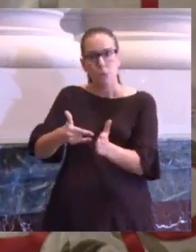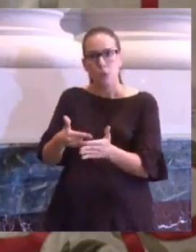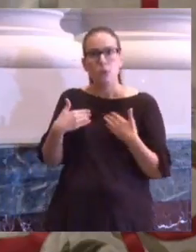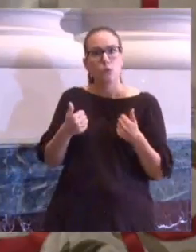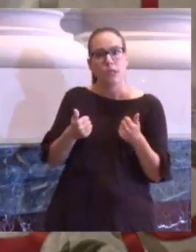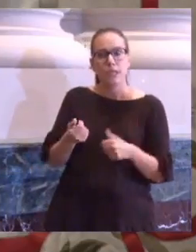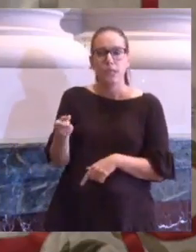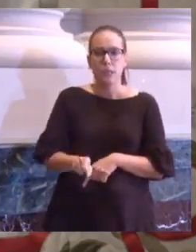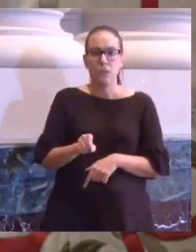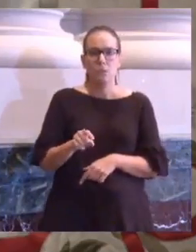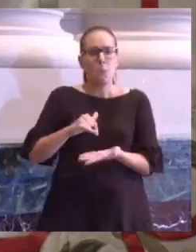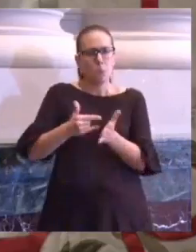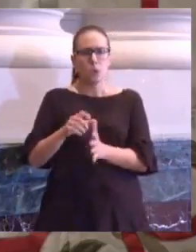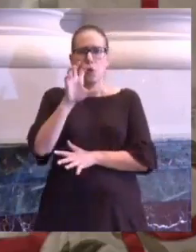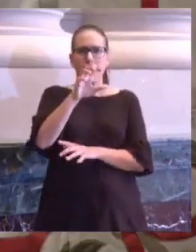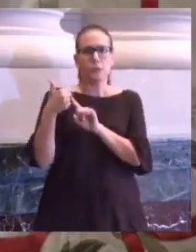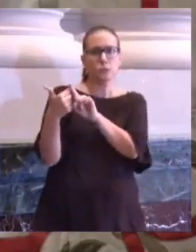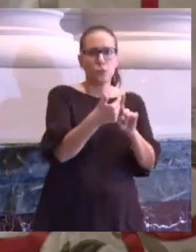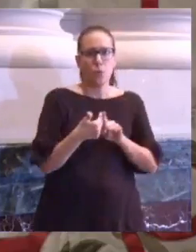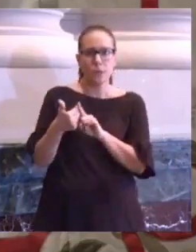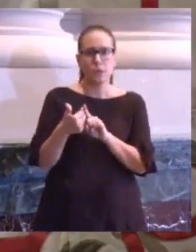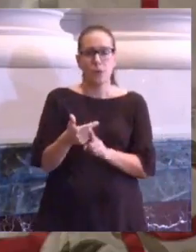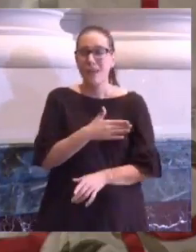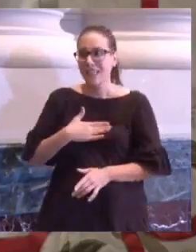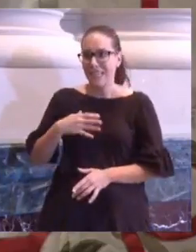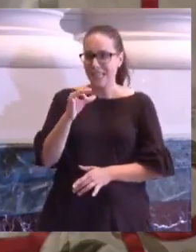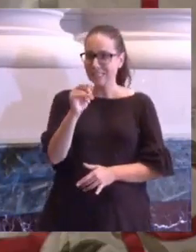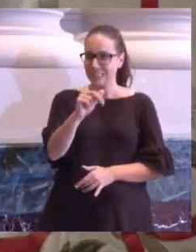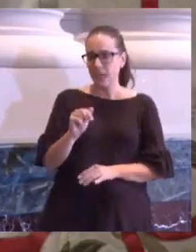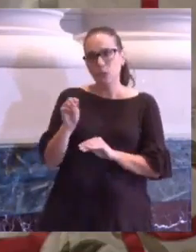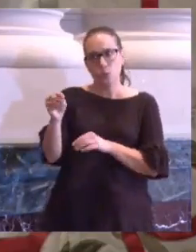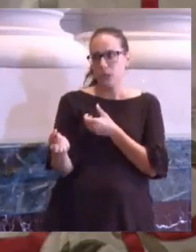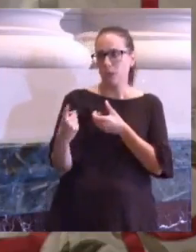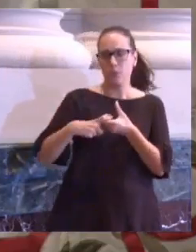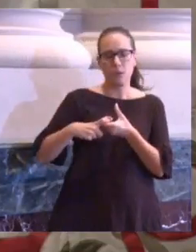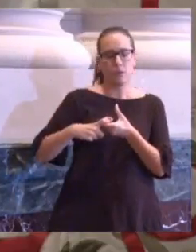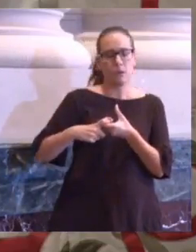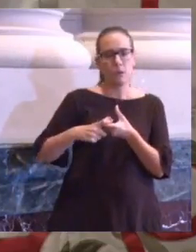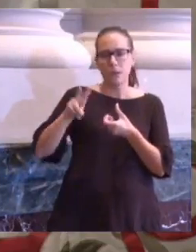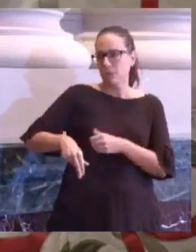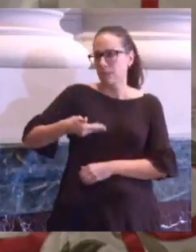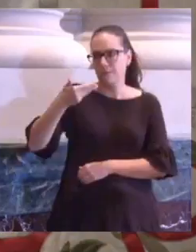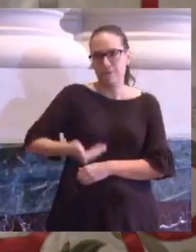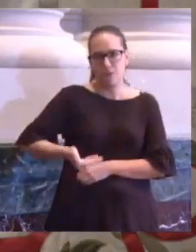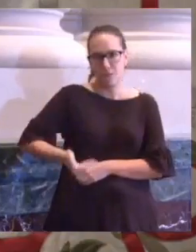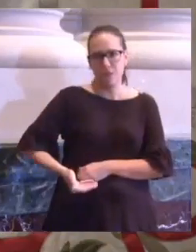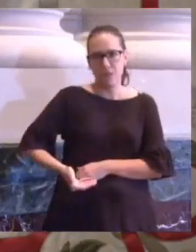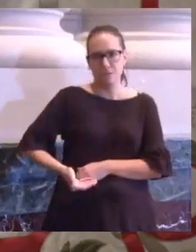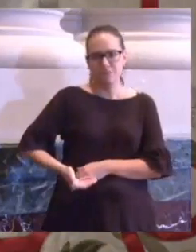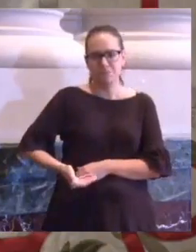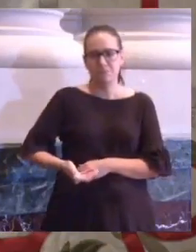país compartido por todos, querida Sira, tu incorporación va a resultar absolutamente fundamental. Y desde